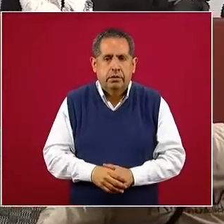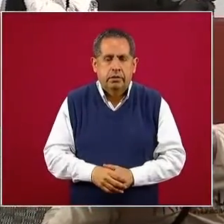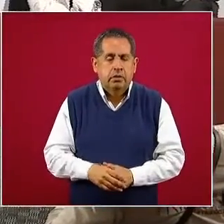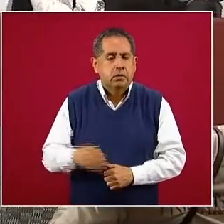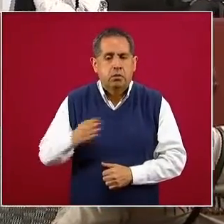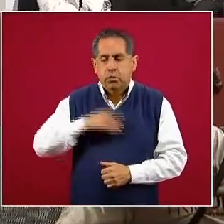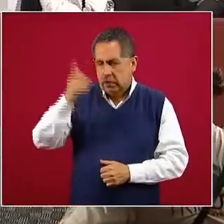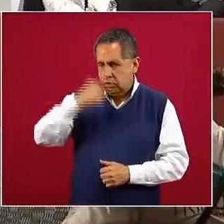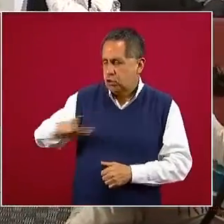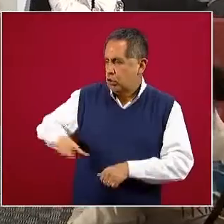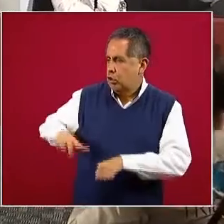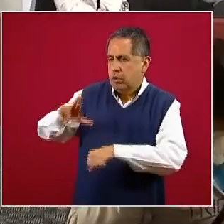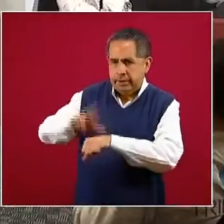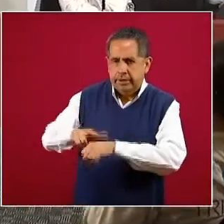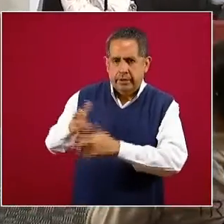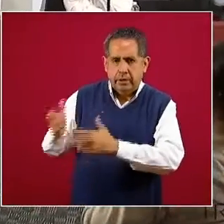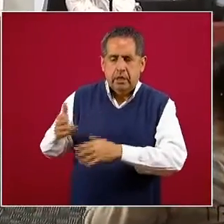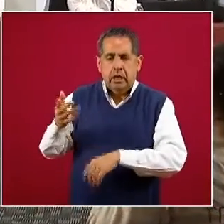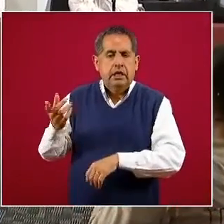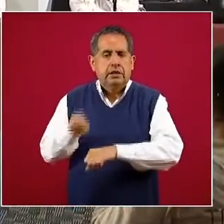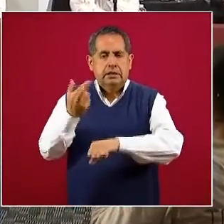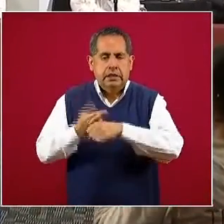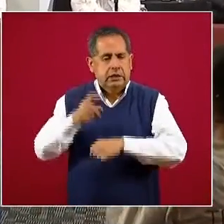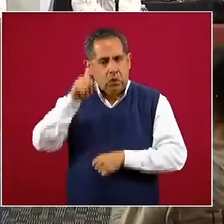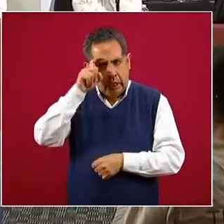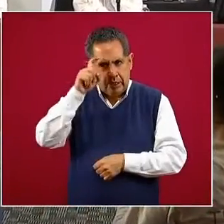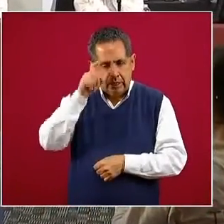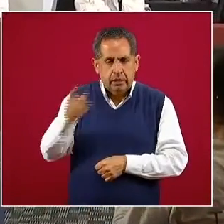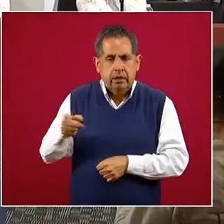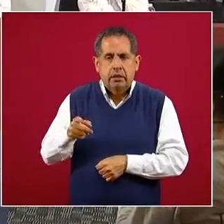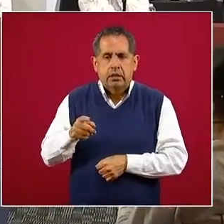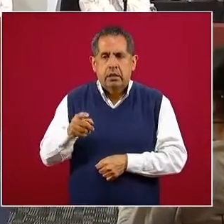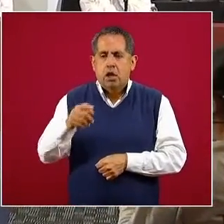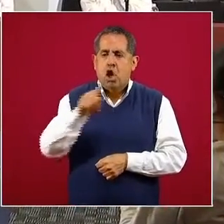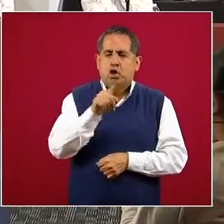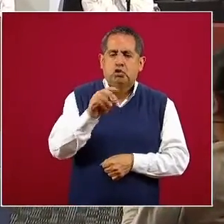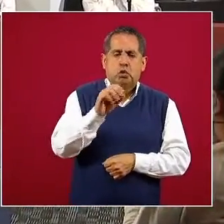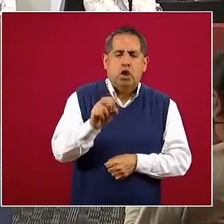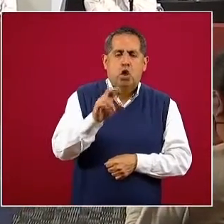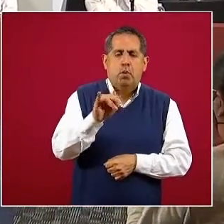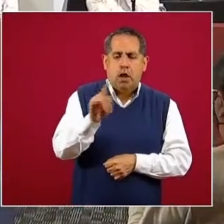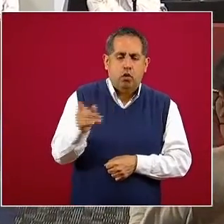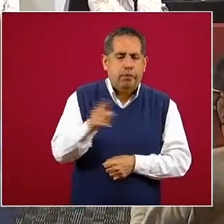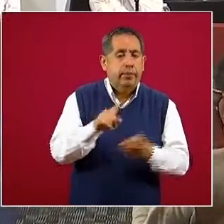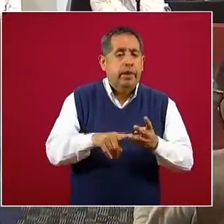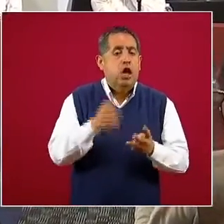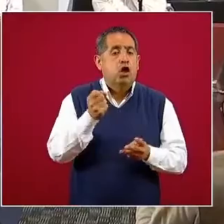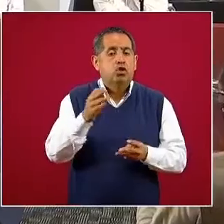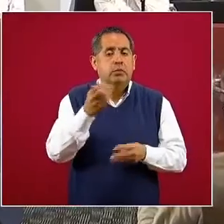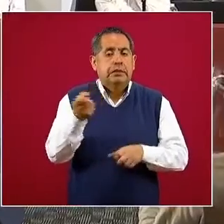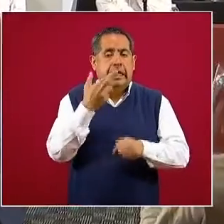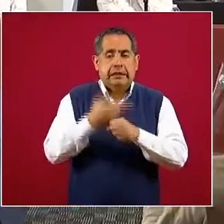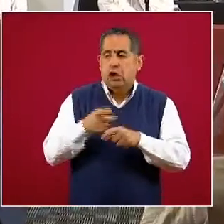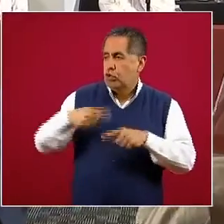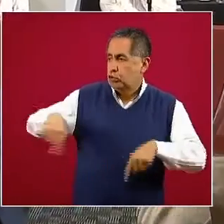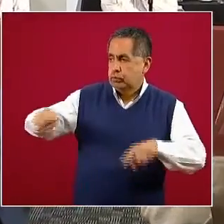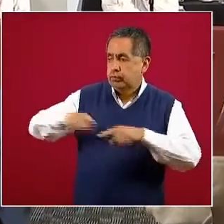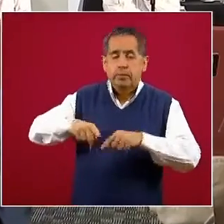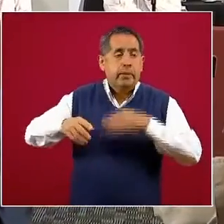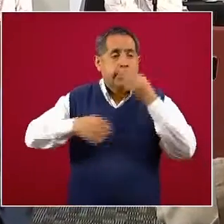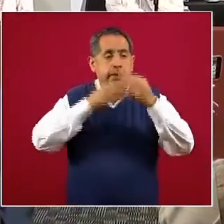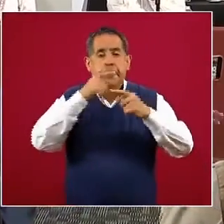López-Gatell, a quien rendimos un informe de alerta temprana de los 32,000 núcleos del país, estado